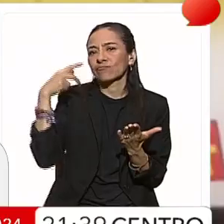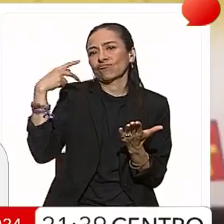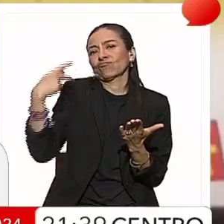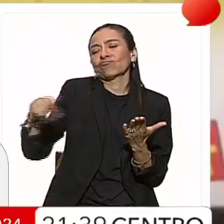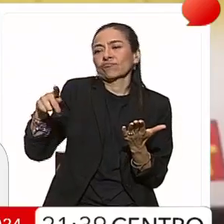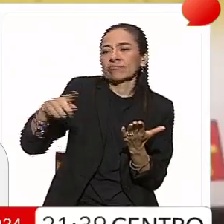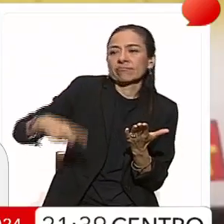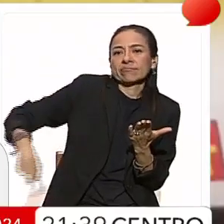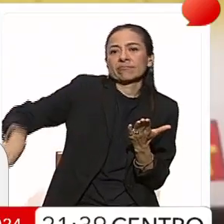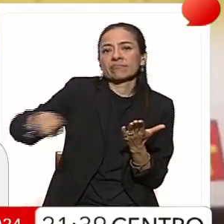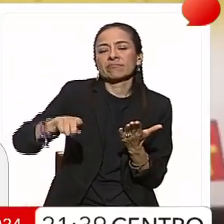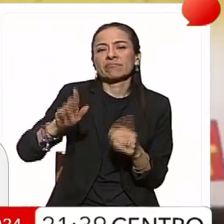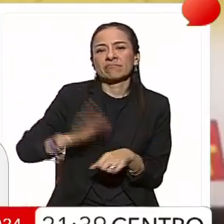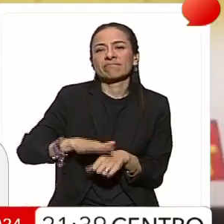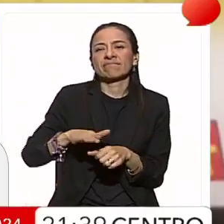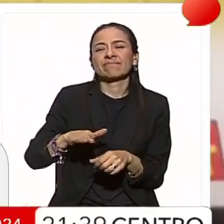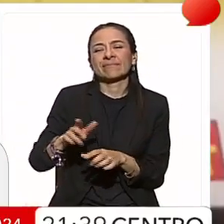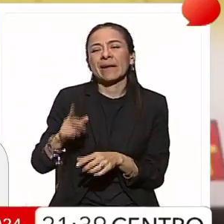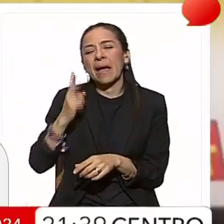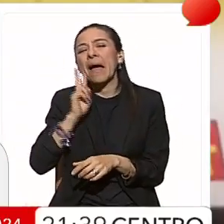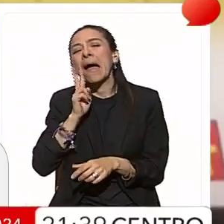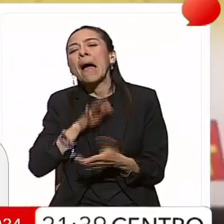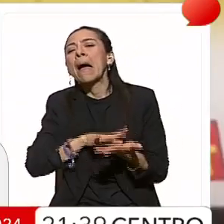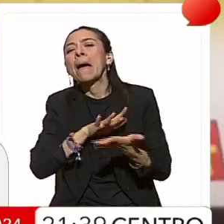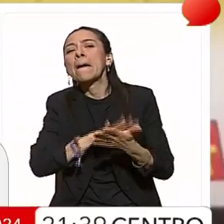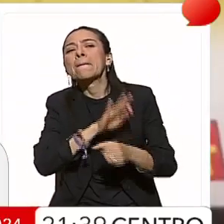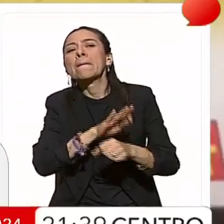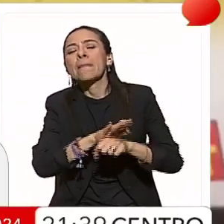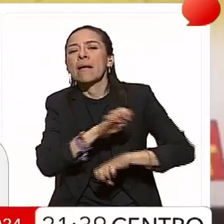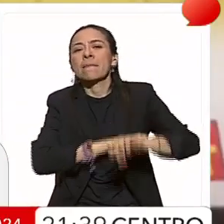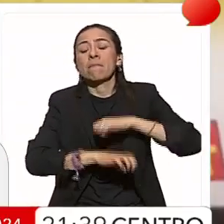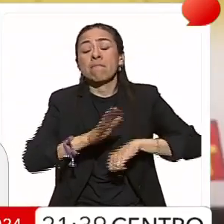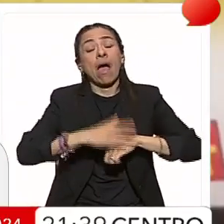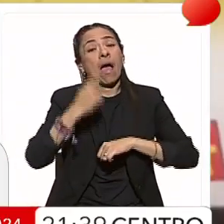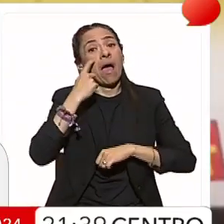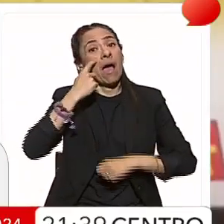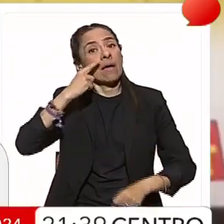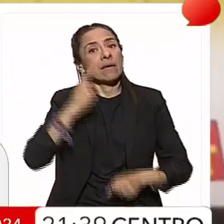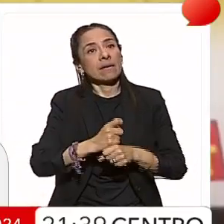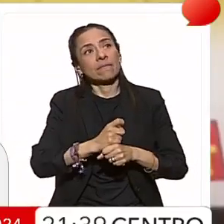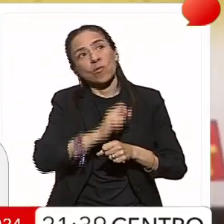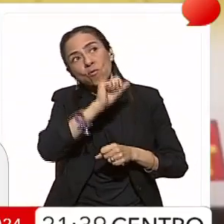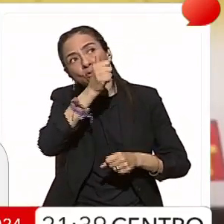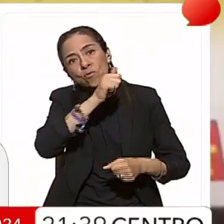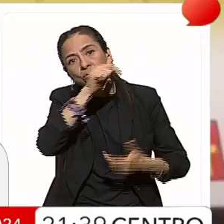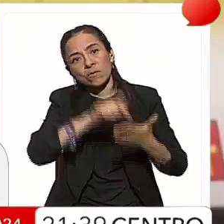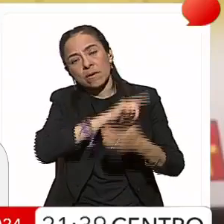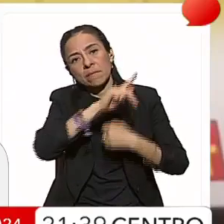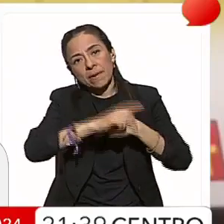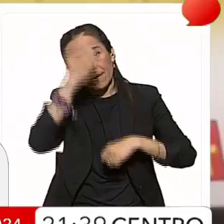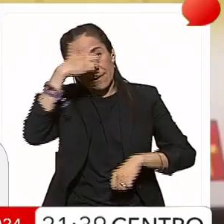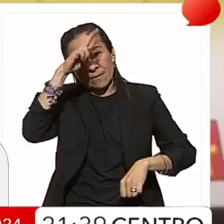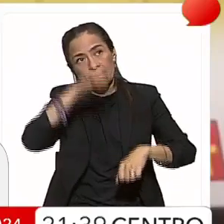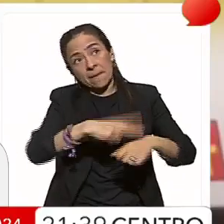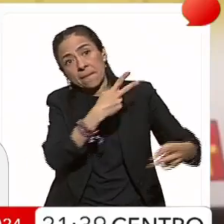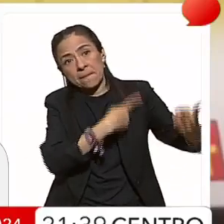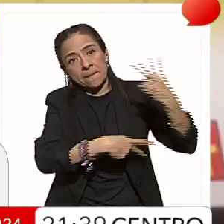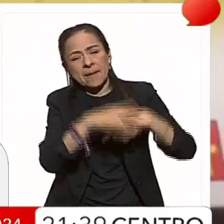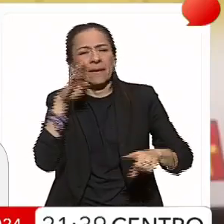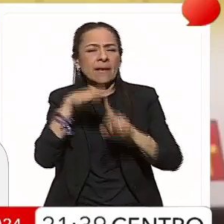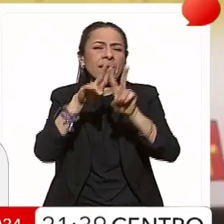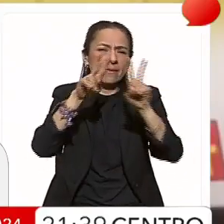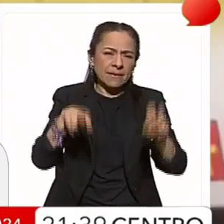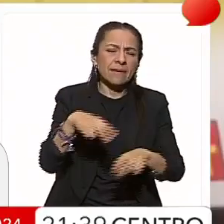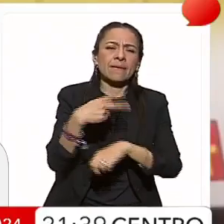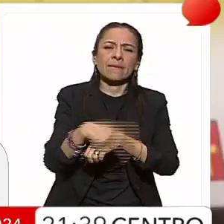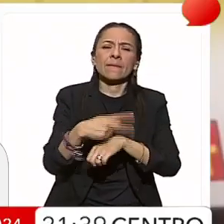a las empresas fundamentalmente extranjeras que venían a México en materia de telecomunicaciones, en